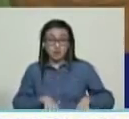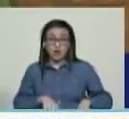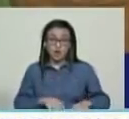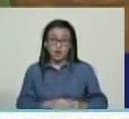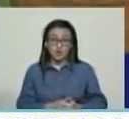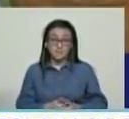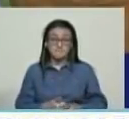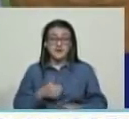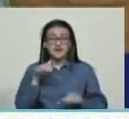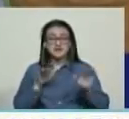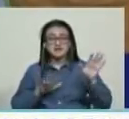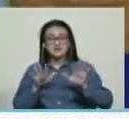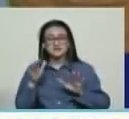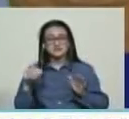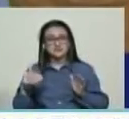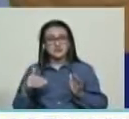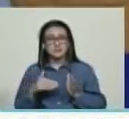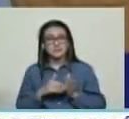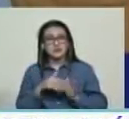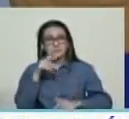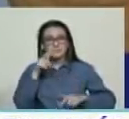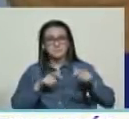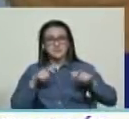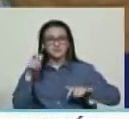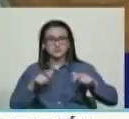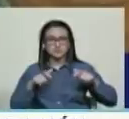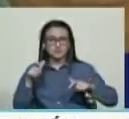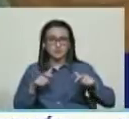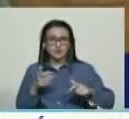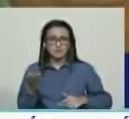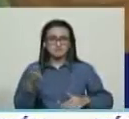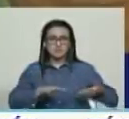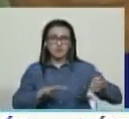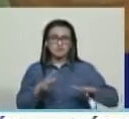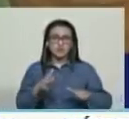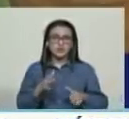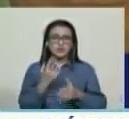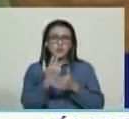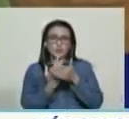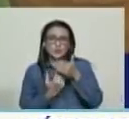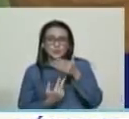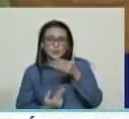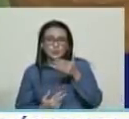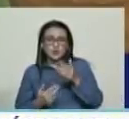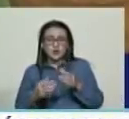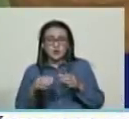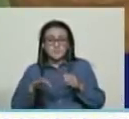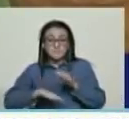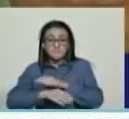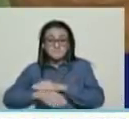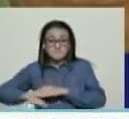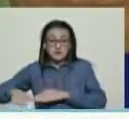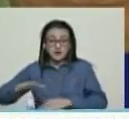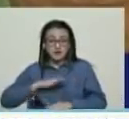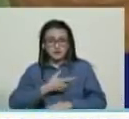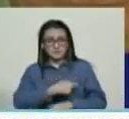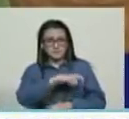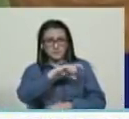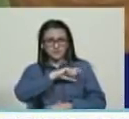Más de 15.000 personas han muerto ahogados frente a las costas españolas.